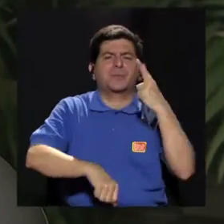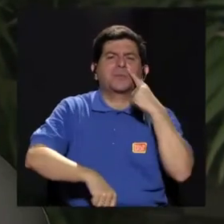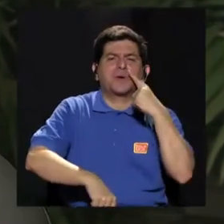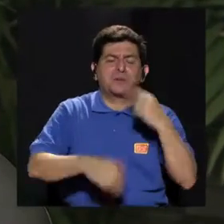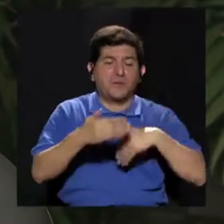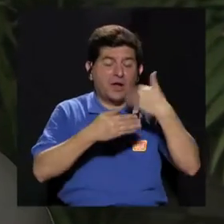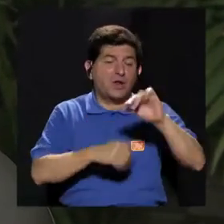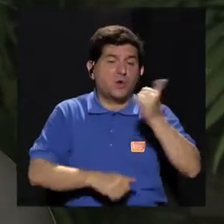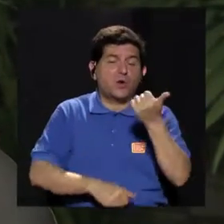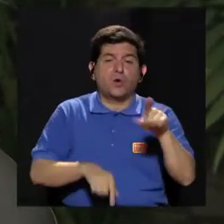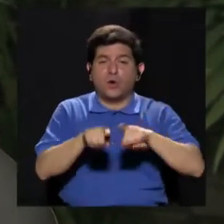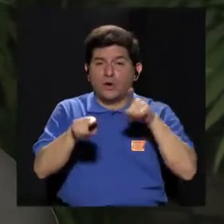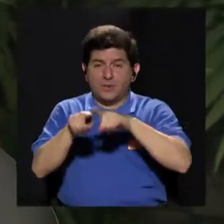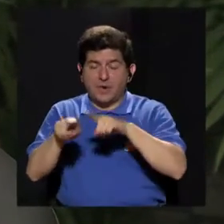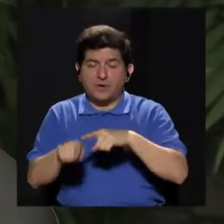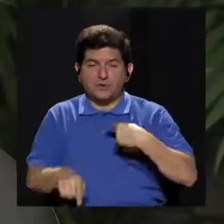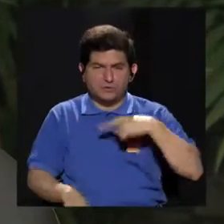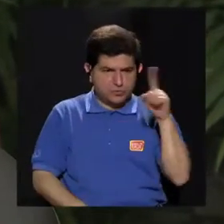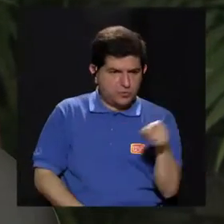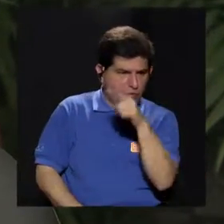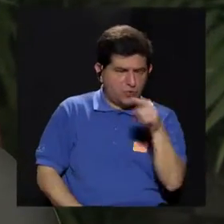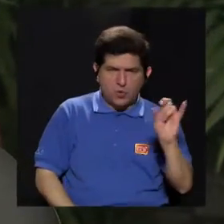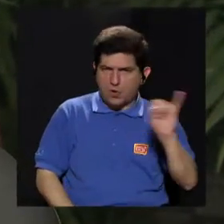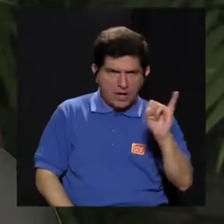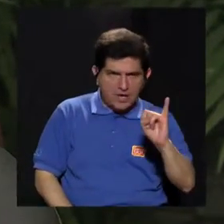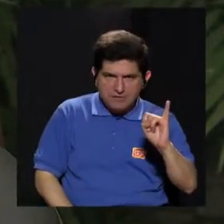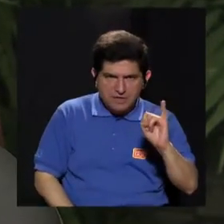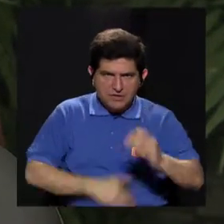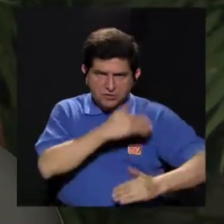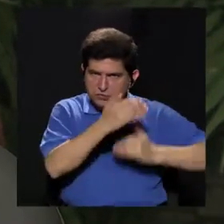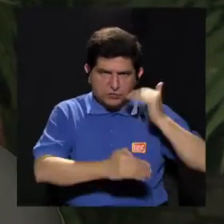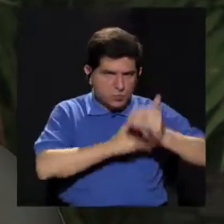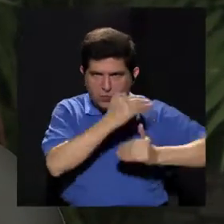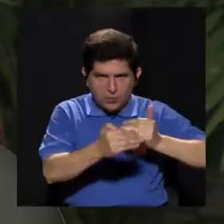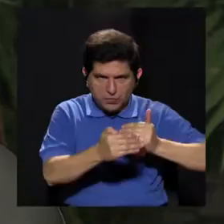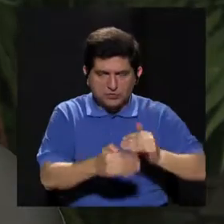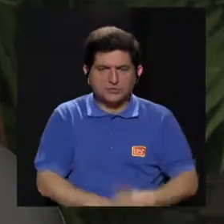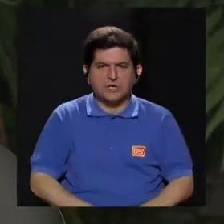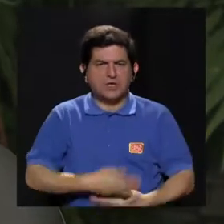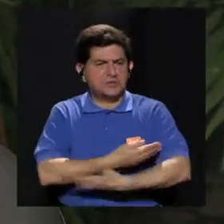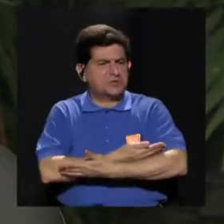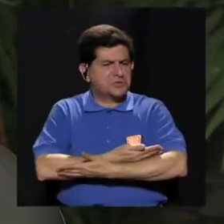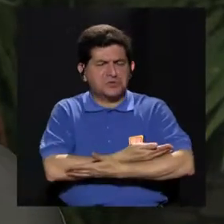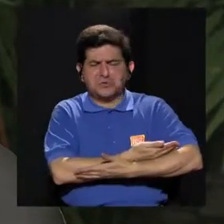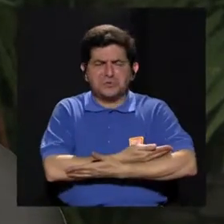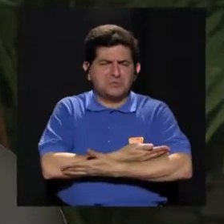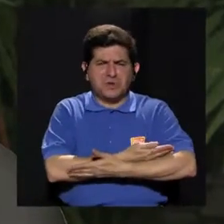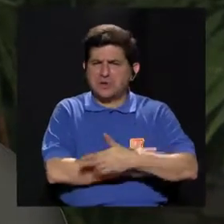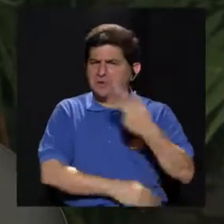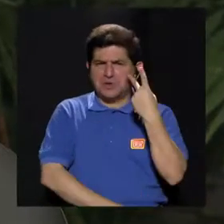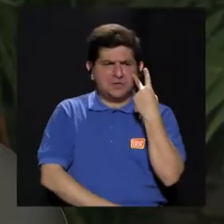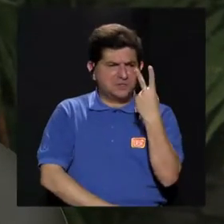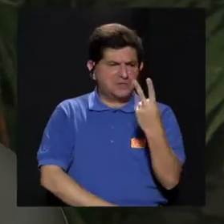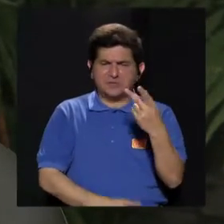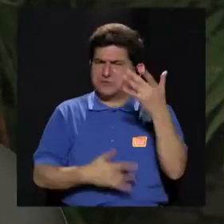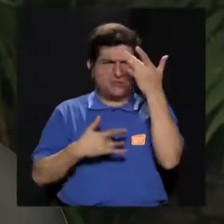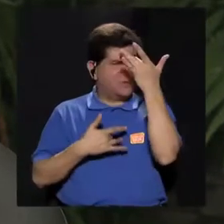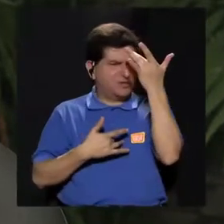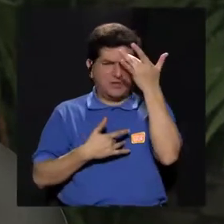también. Si uno ha descartado una infección, un proceso infeccioso, y estos bebés usualmente no se